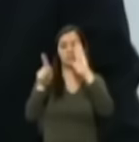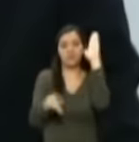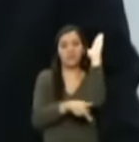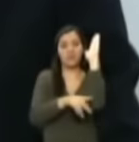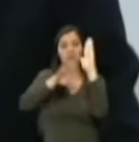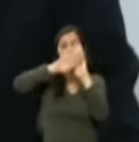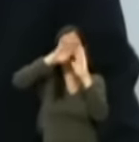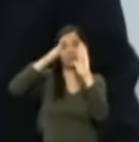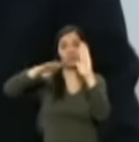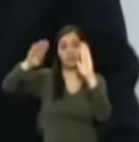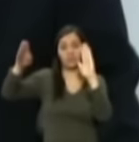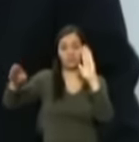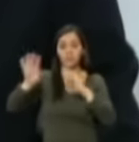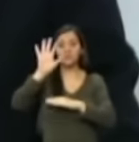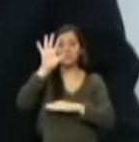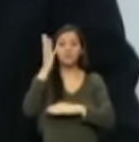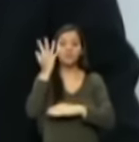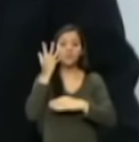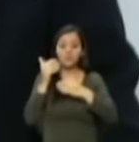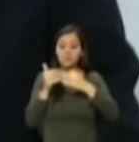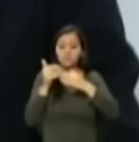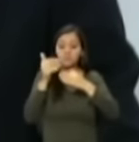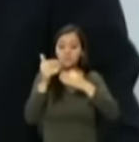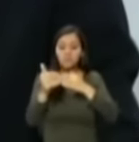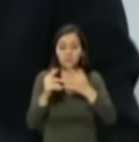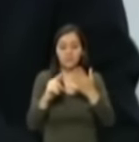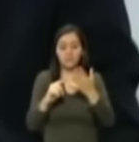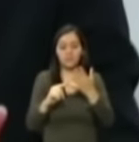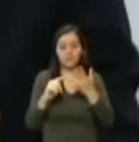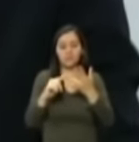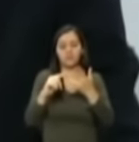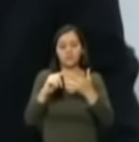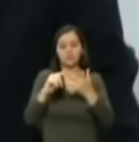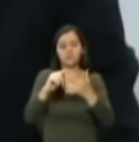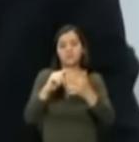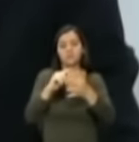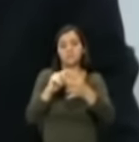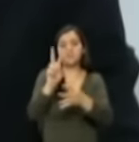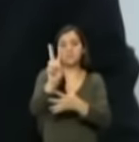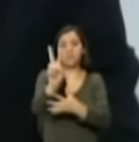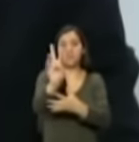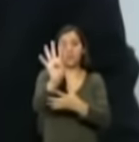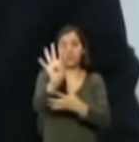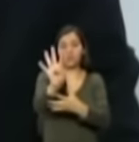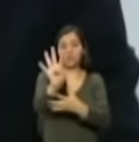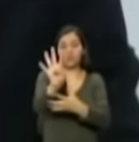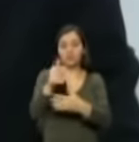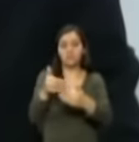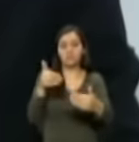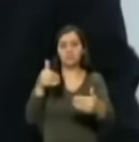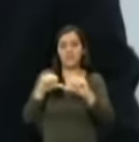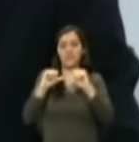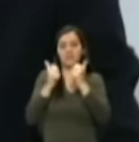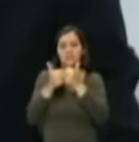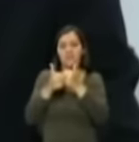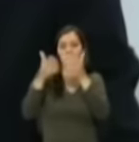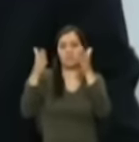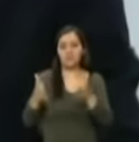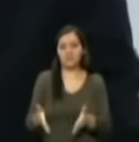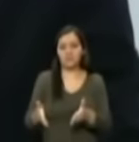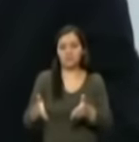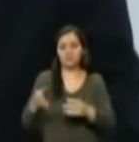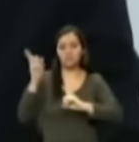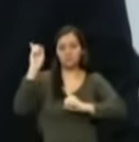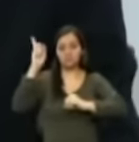y 5 días más los asambleístas nacionales y asambleístas provinciales. De ahí obliga el Código de la Democracia que el Consejo Electoral trabaje en un calendario